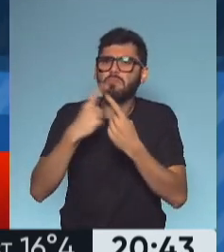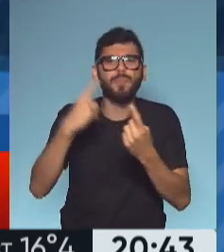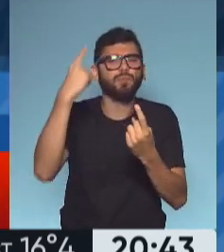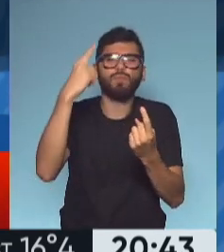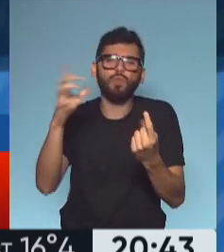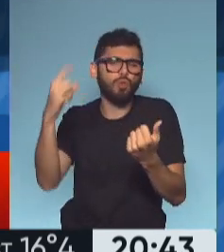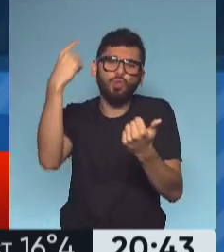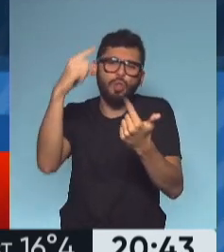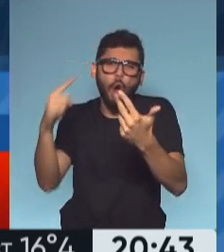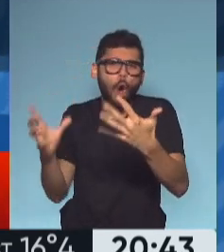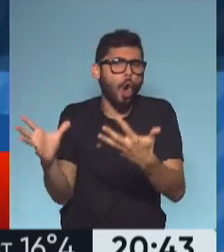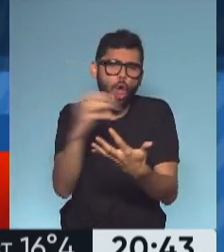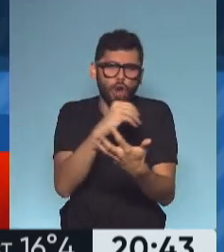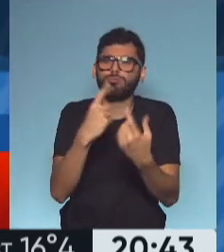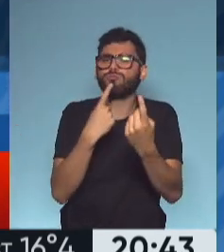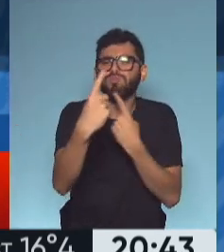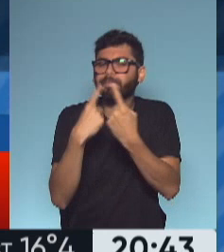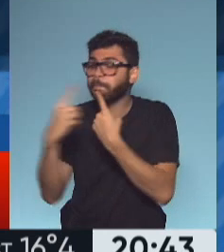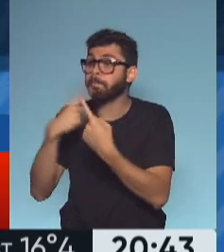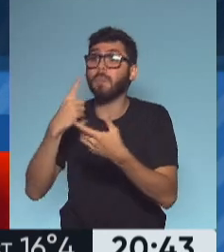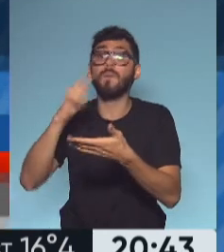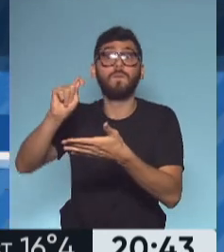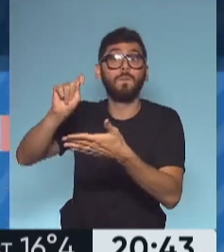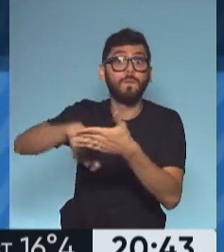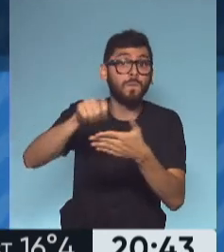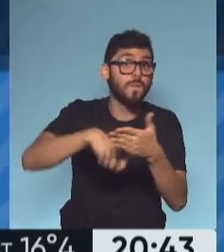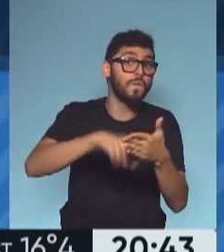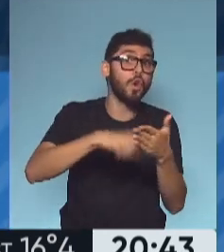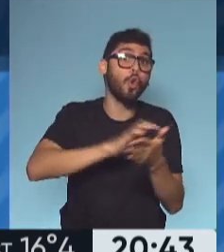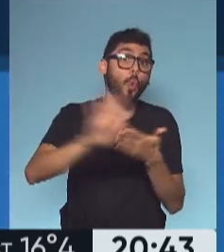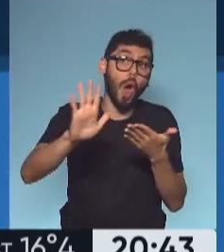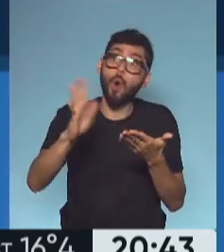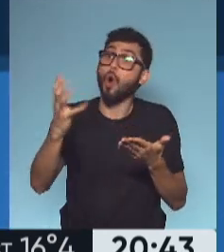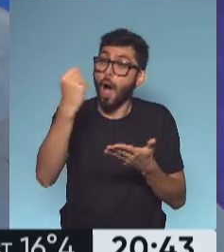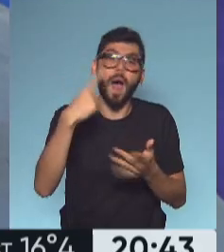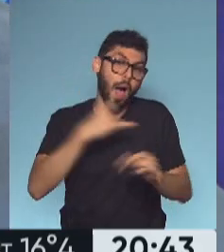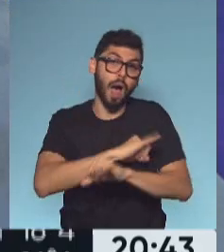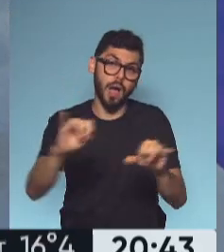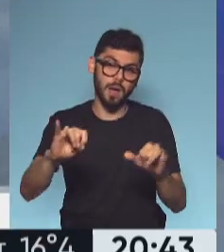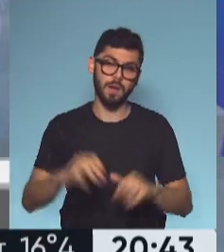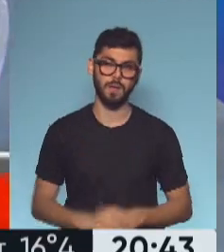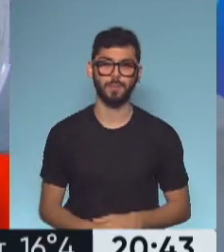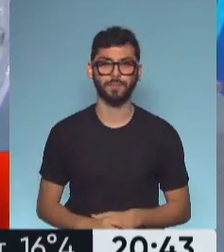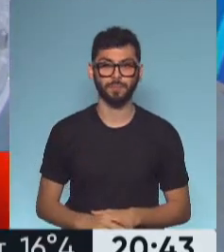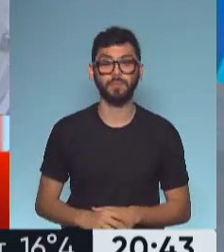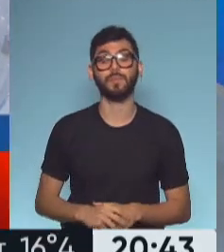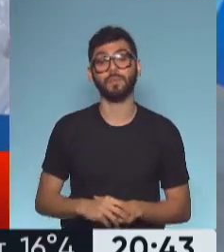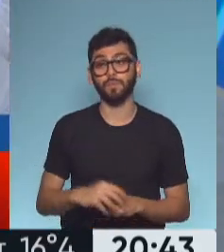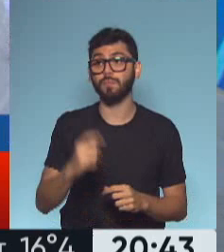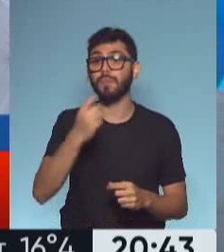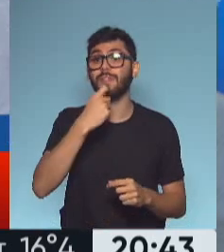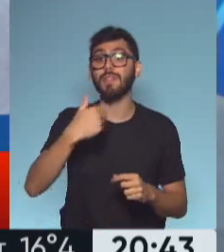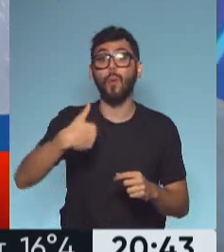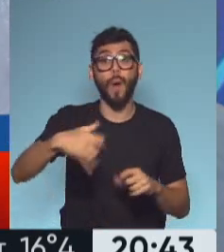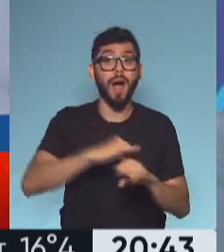todos, y en cuanto podamos firmar nuevos contratos, lo anunciaremos. Si hay anuncio, querrá decir que